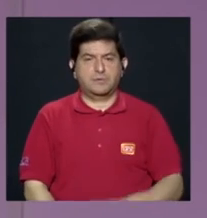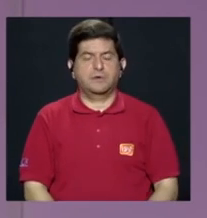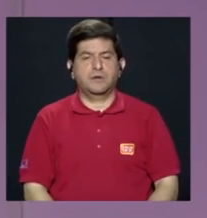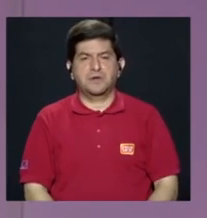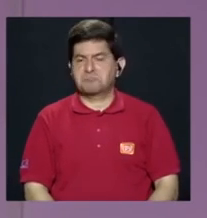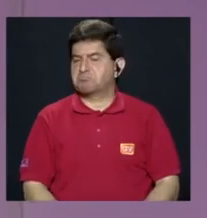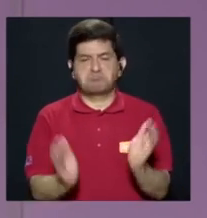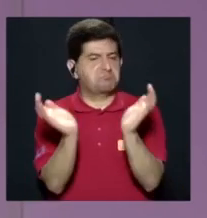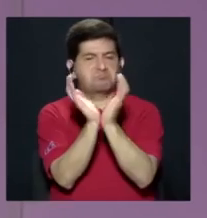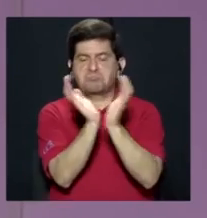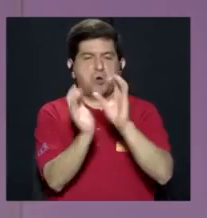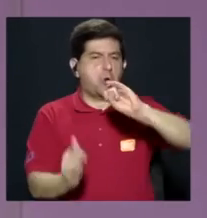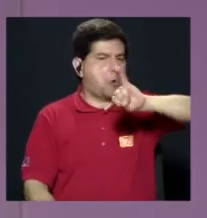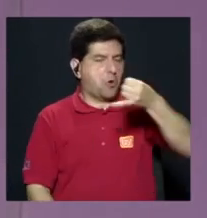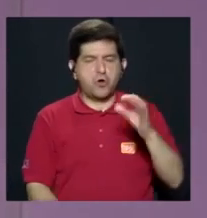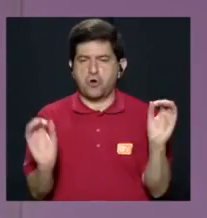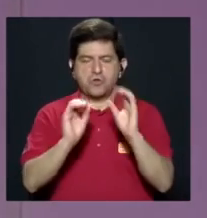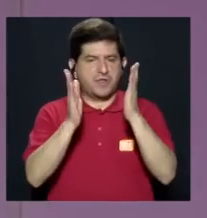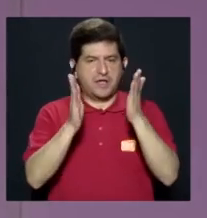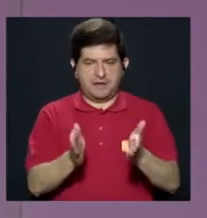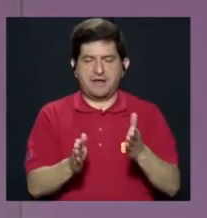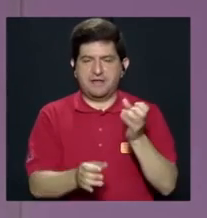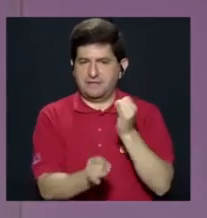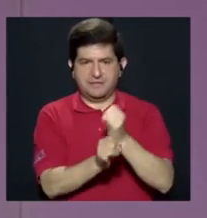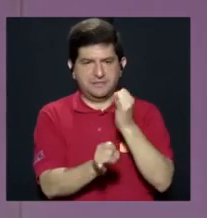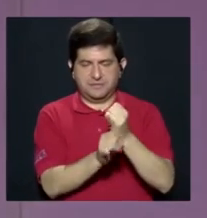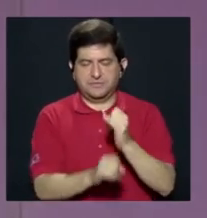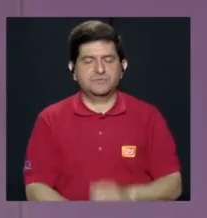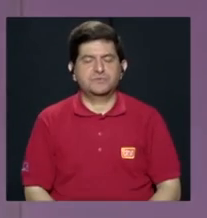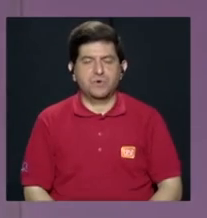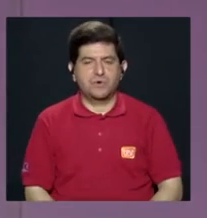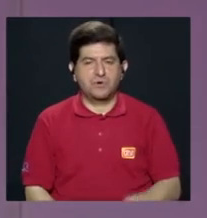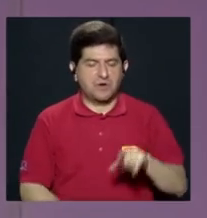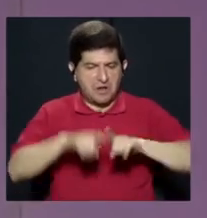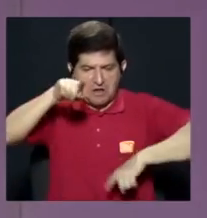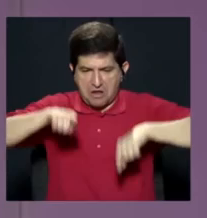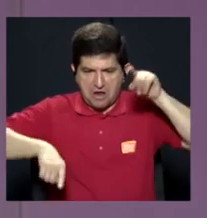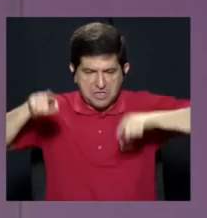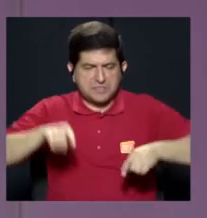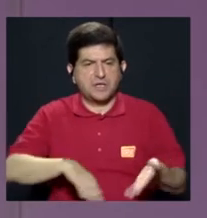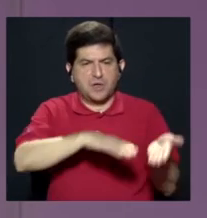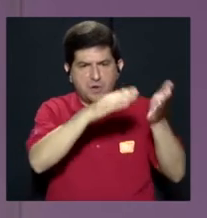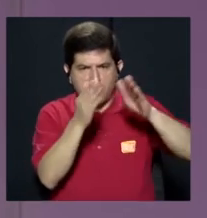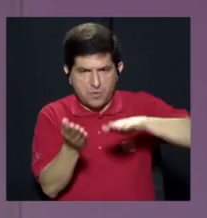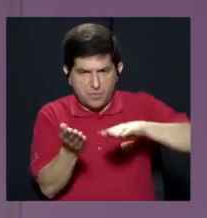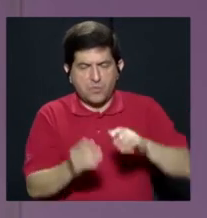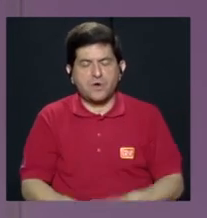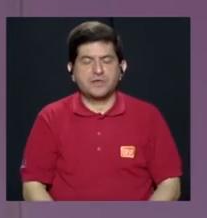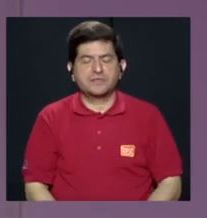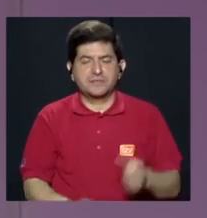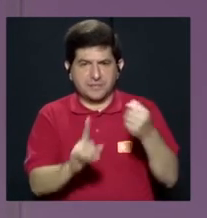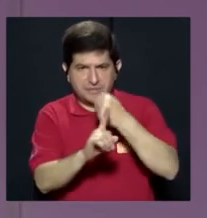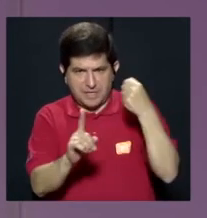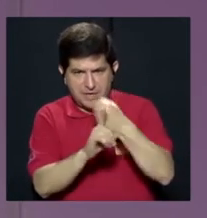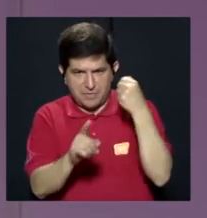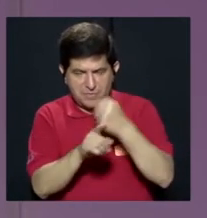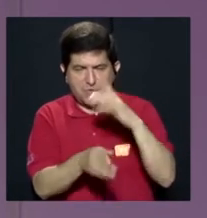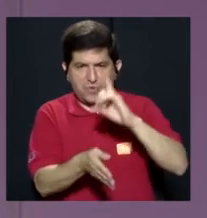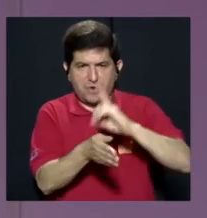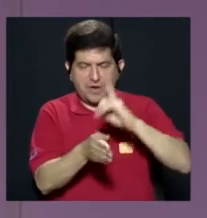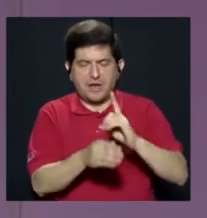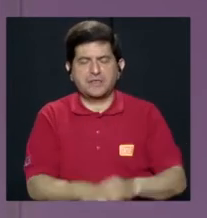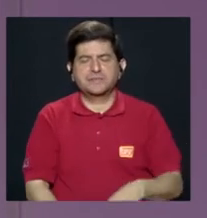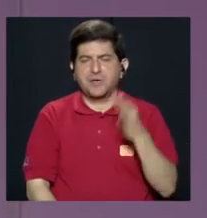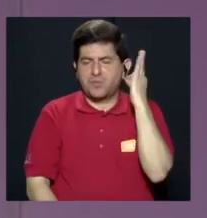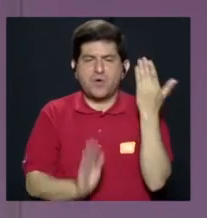la Caja, ni el OIJ, ni ninguna entidad tiene estadísticas sobre cuántas mujeres han sufrido violencia obstétrica. Creo que tenemos